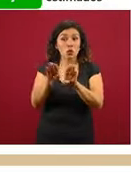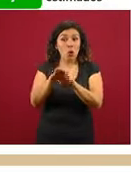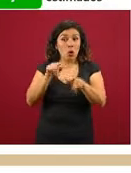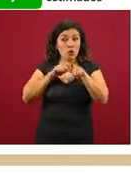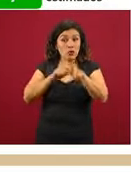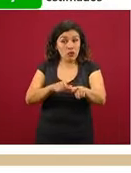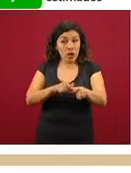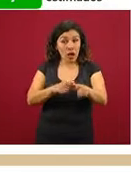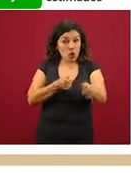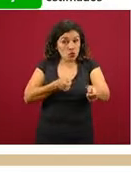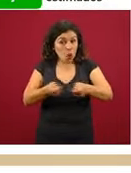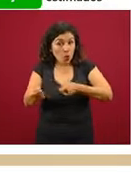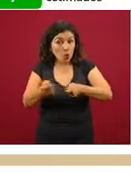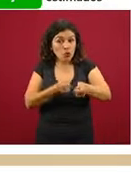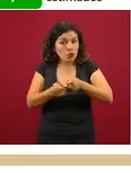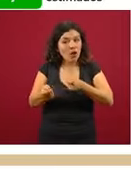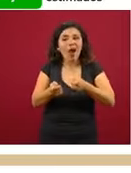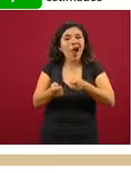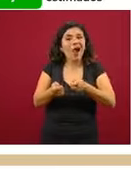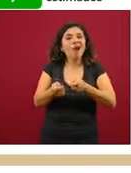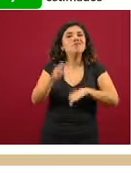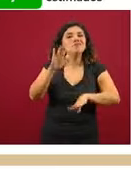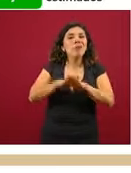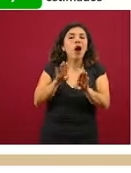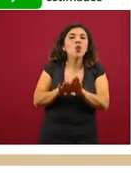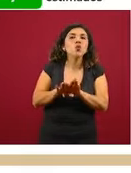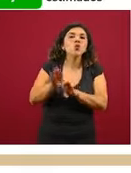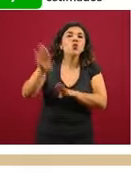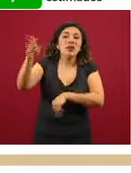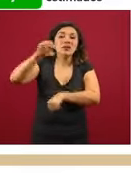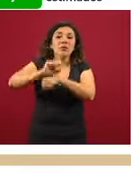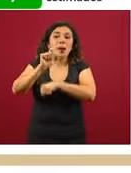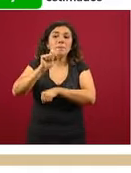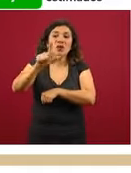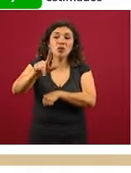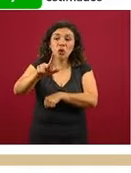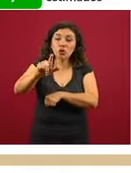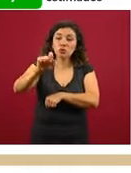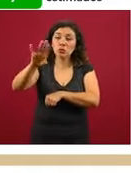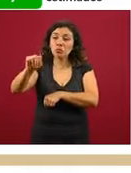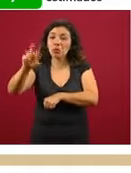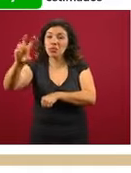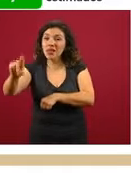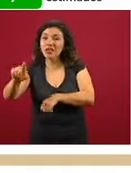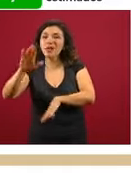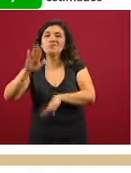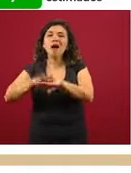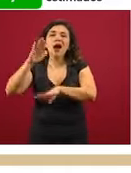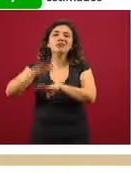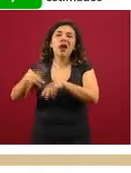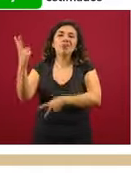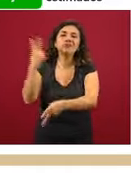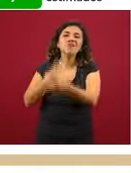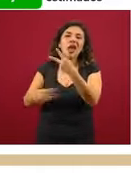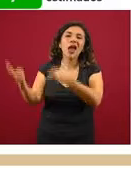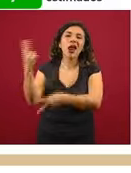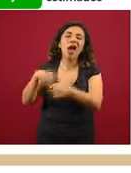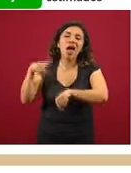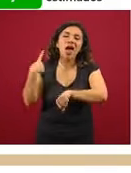de empezar a controlar hacia un descenso, realmente en la semana 28, 29 y 30 lo que tenemos es un